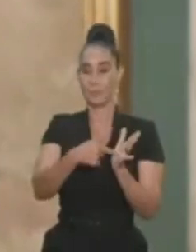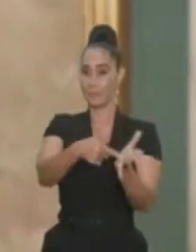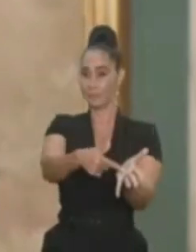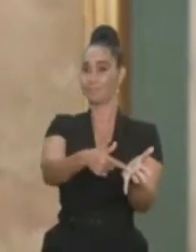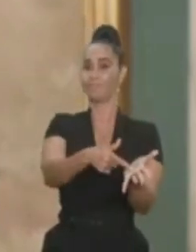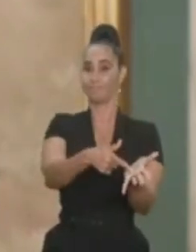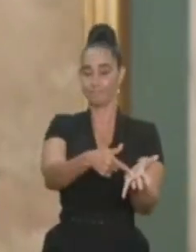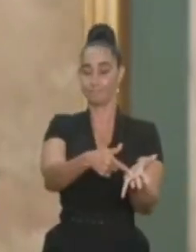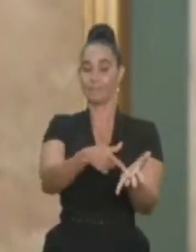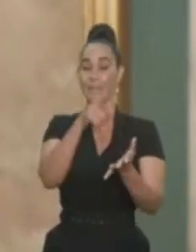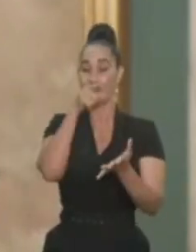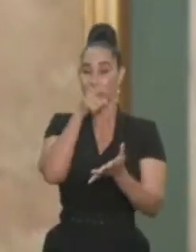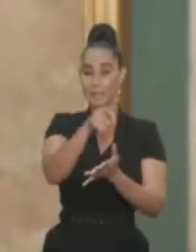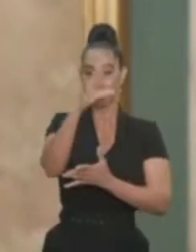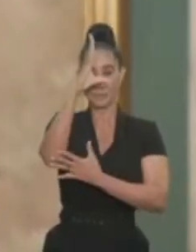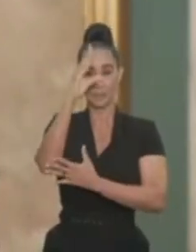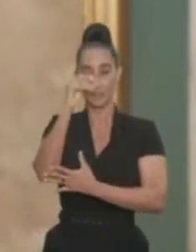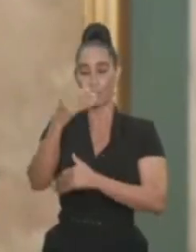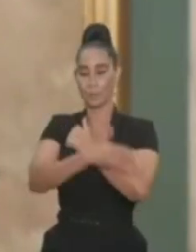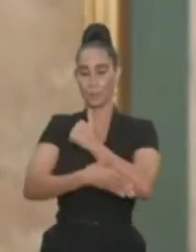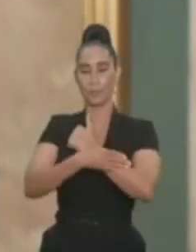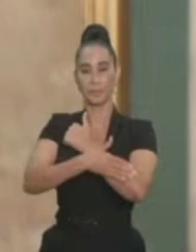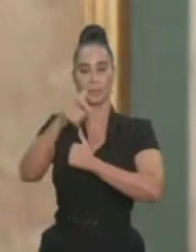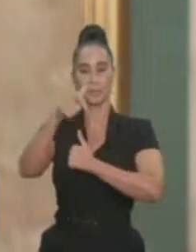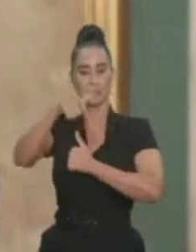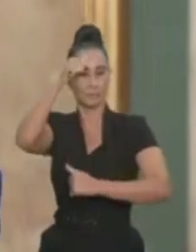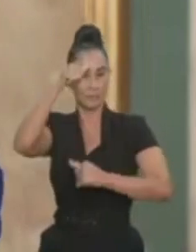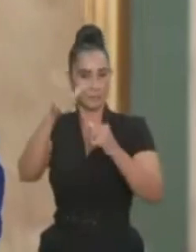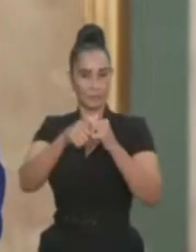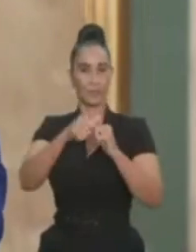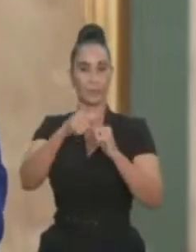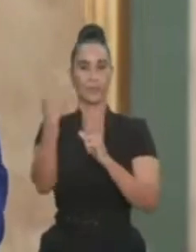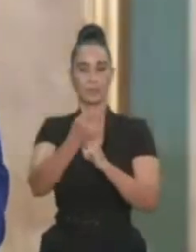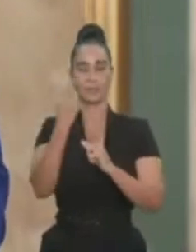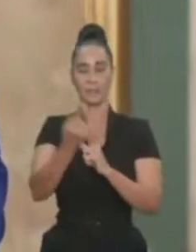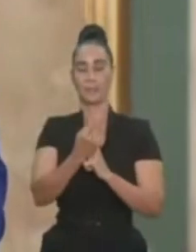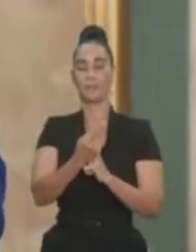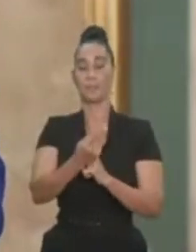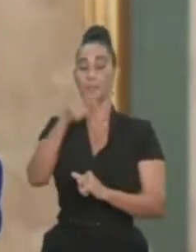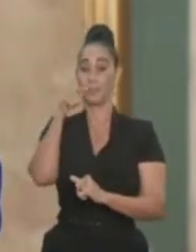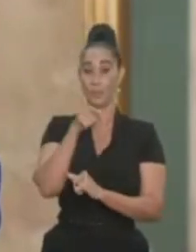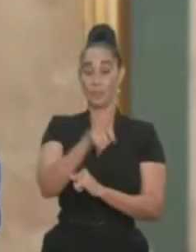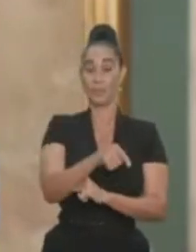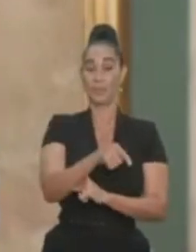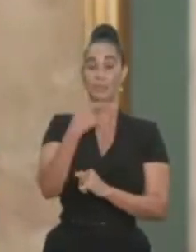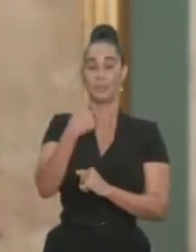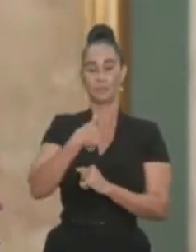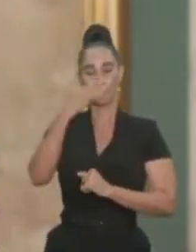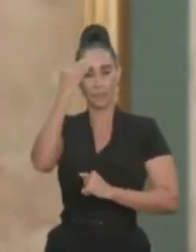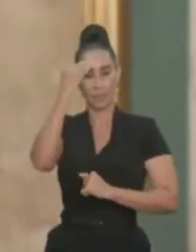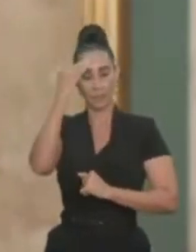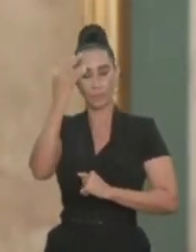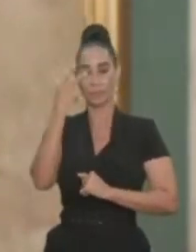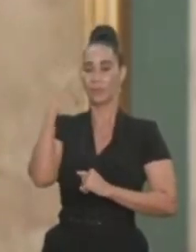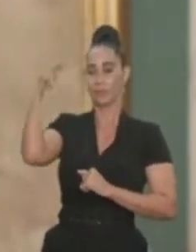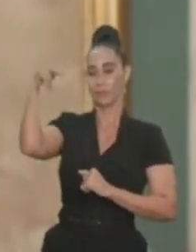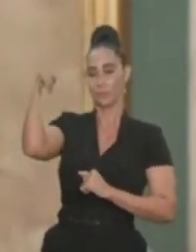reconocimiento. Ese es el Orlando que el país tiene que recordar, y ese es el Orlando que yo sé que nos